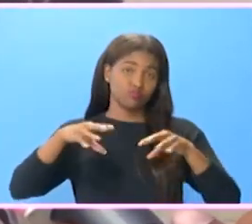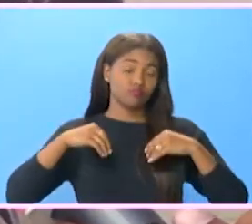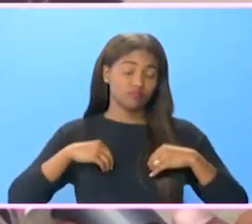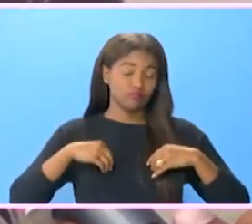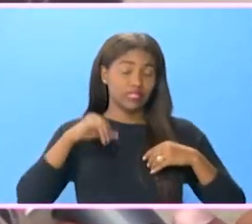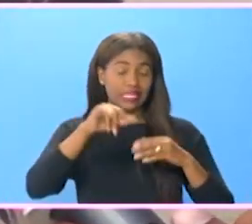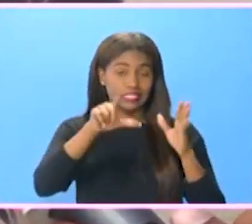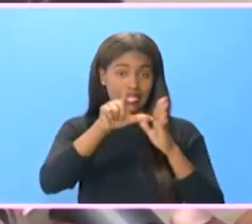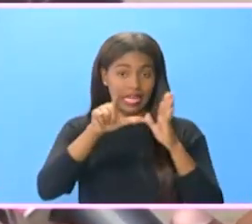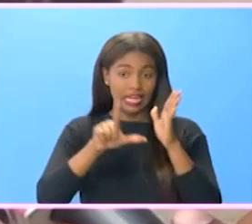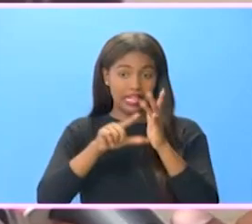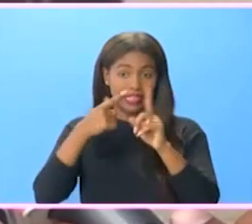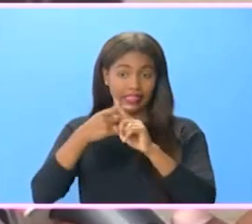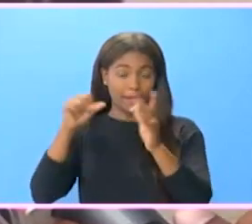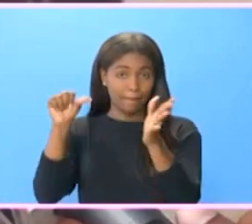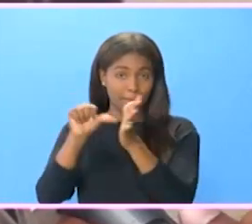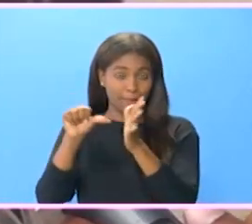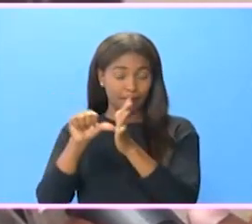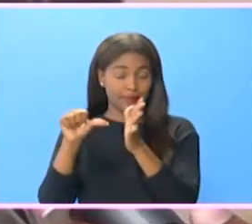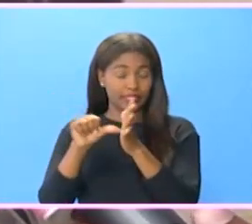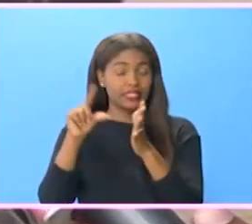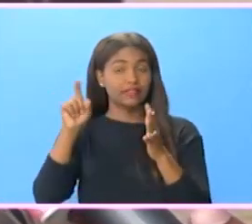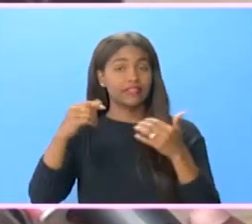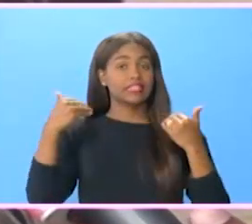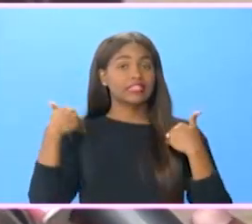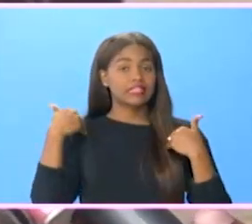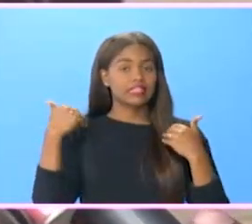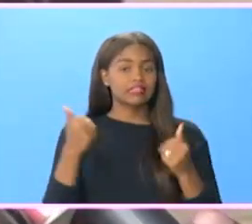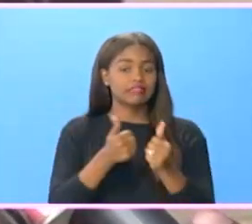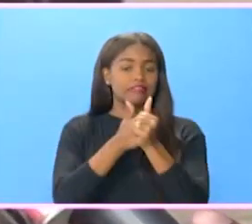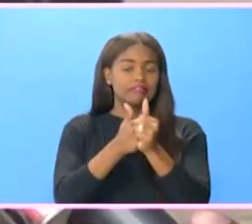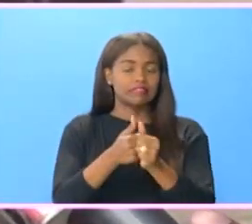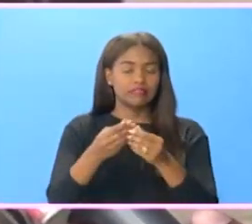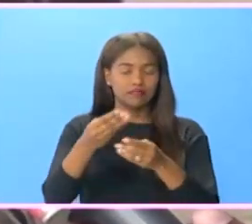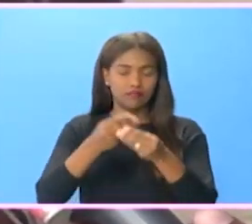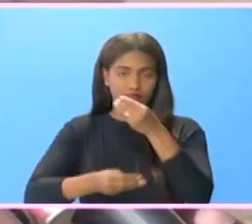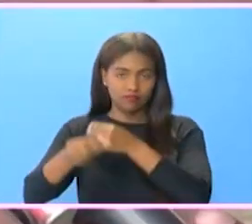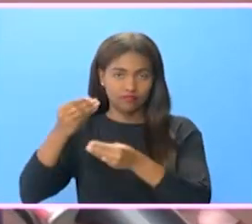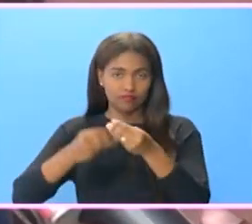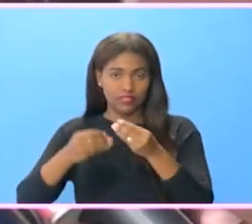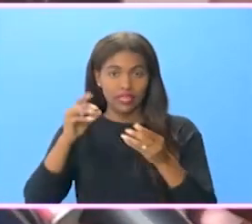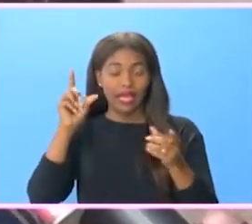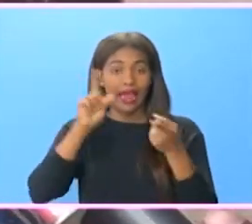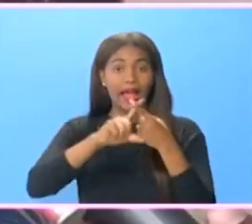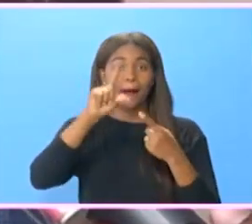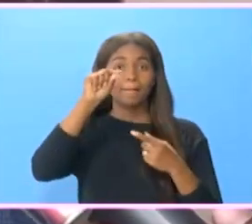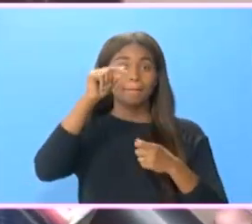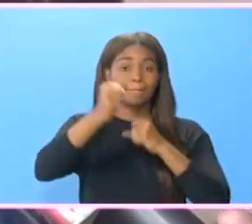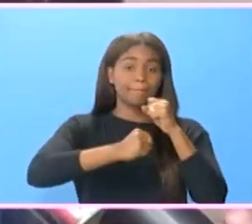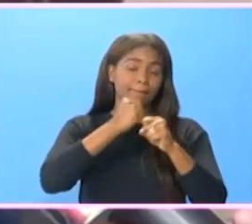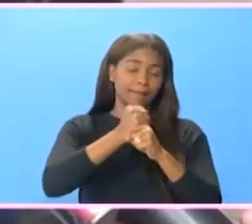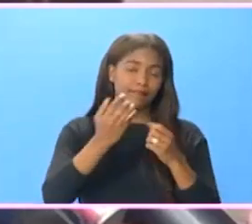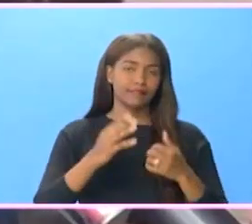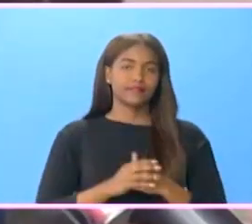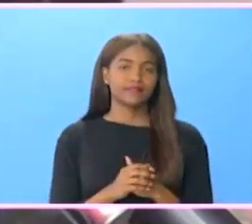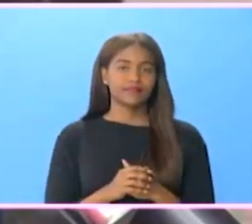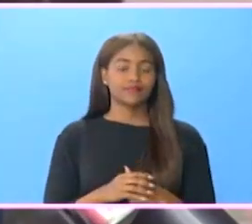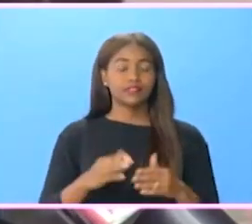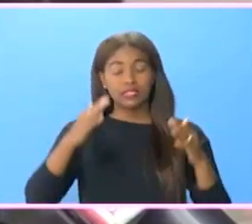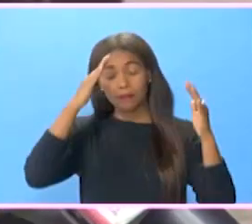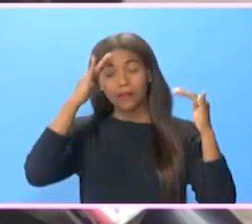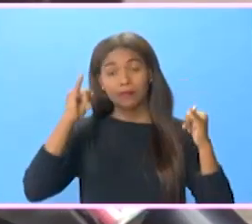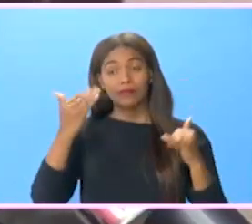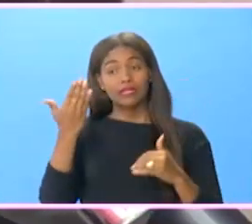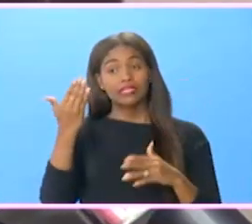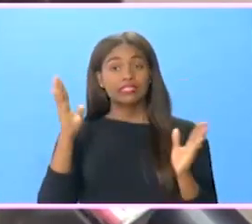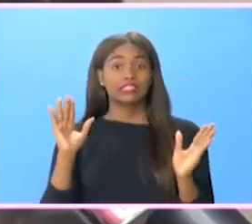una ley patrimonial, tiene que tener retrospectividad a 20 años. Ojalá y se haga 15. Yo